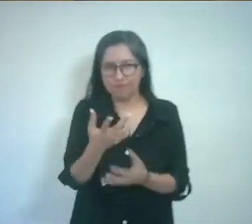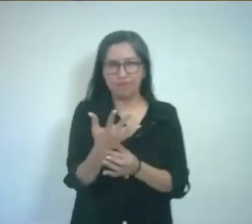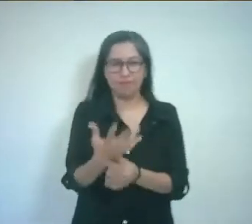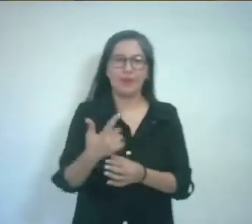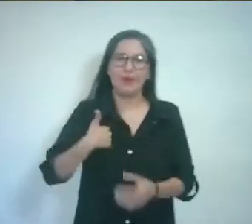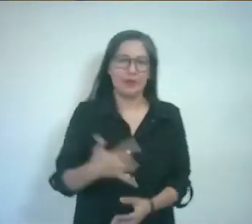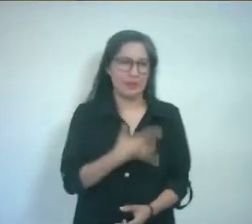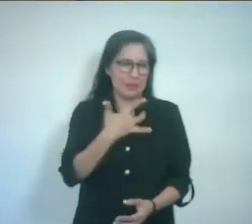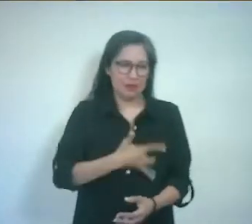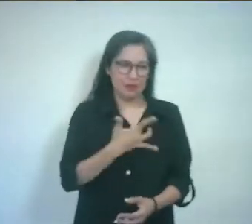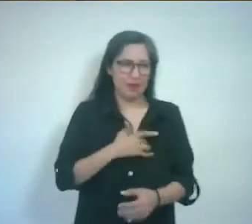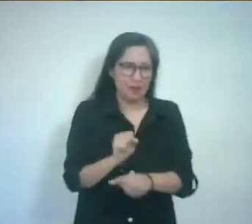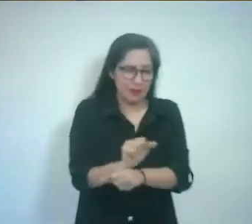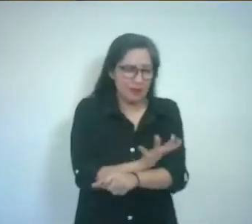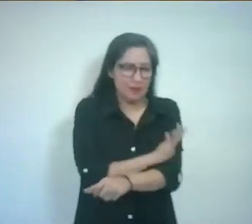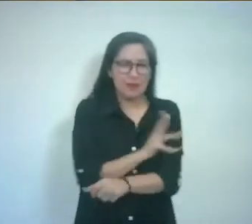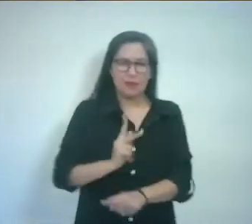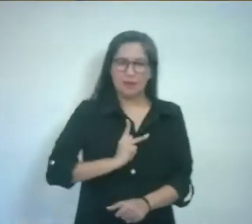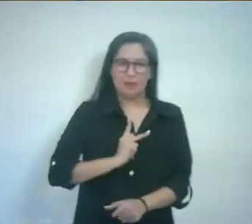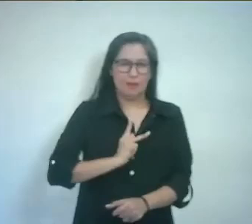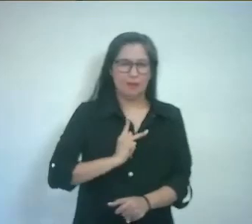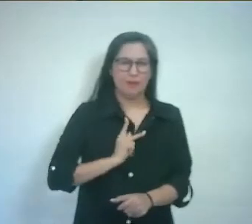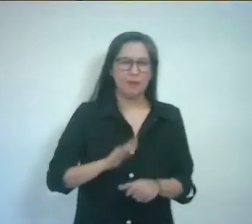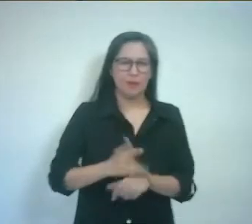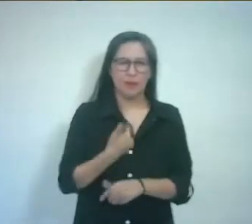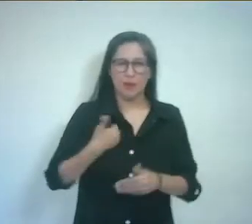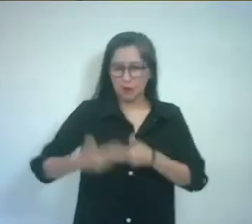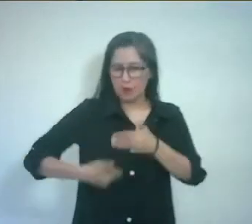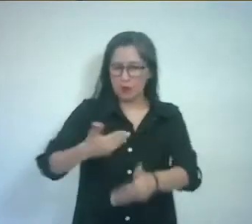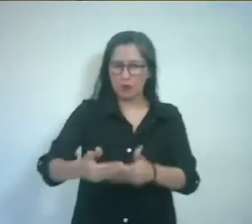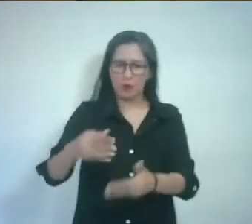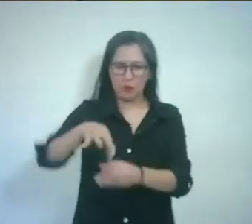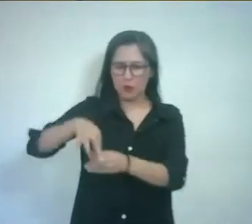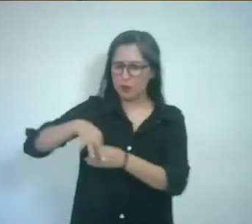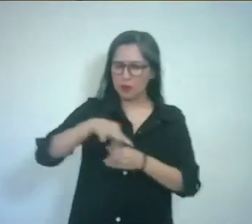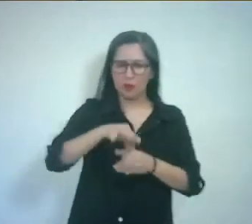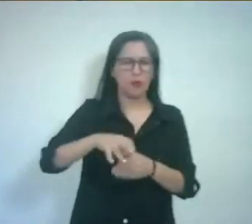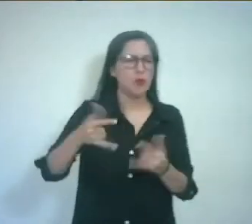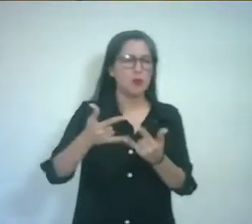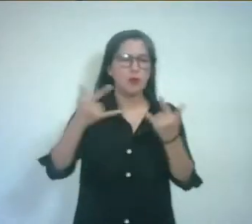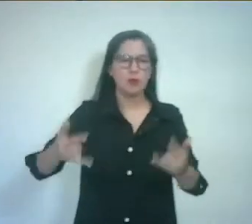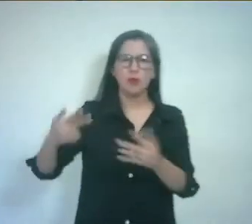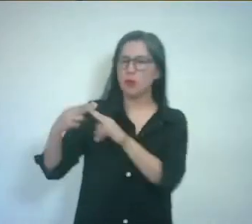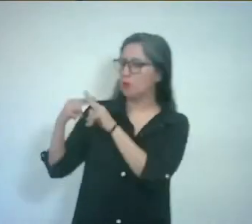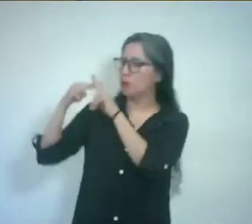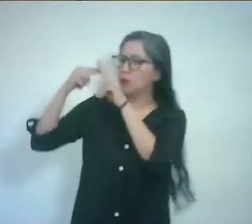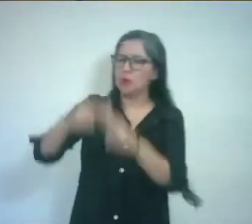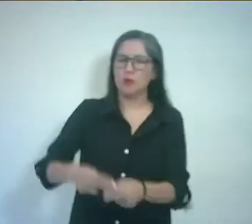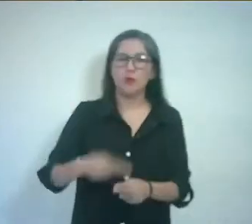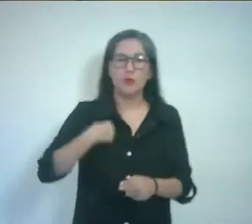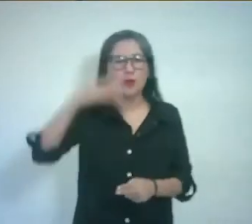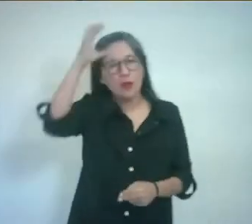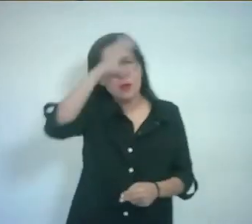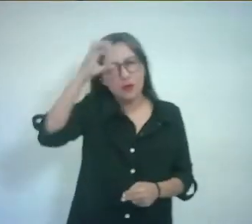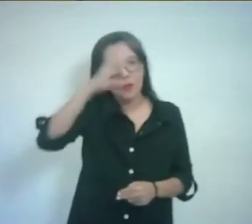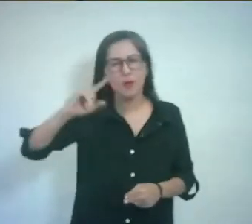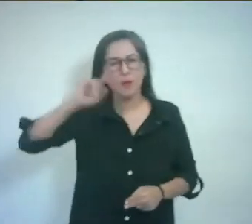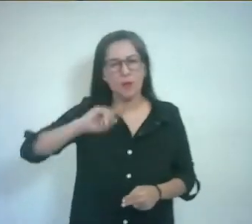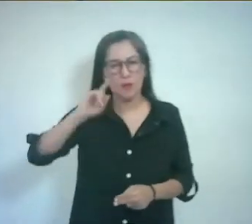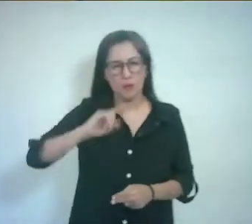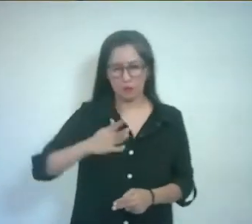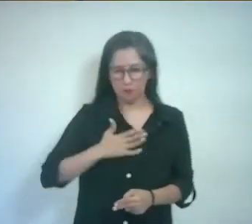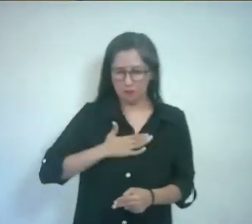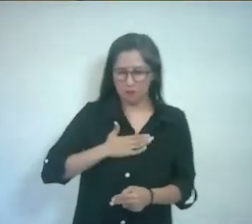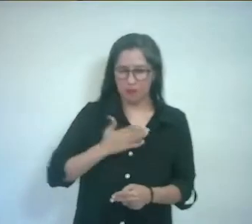emoción personalísima que me representa esta jornada electoral histórica. Desde la conciencia de ser una mujer en el ámbito